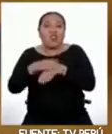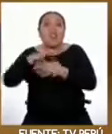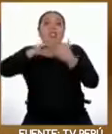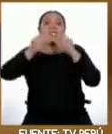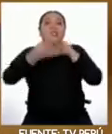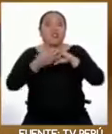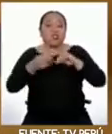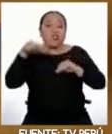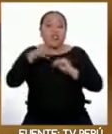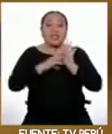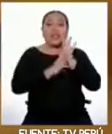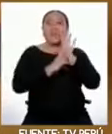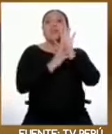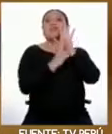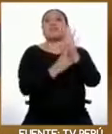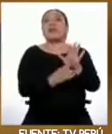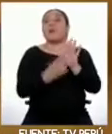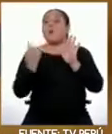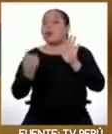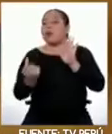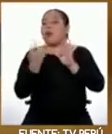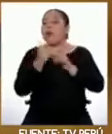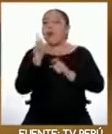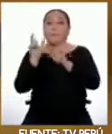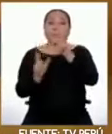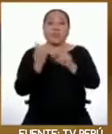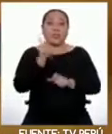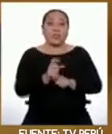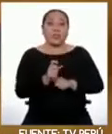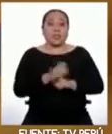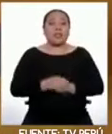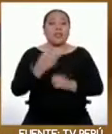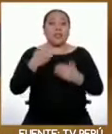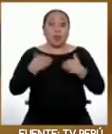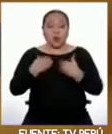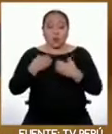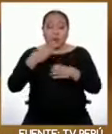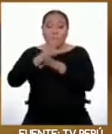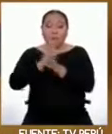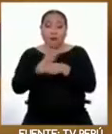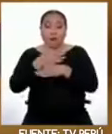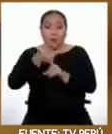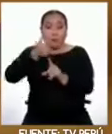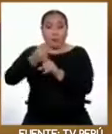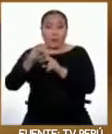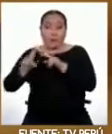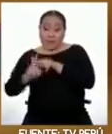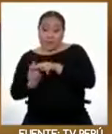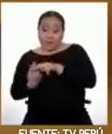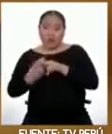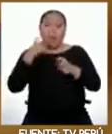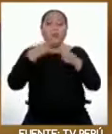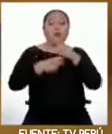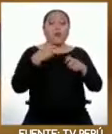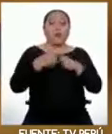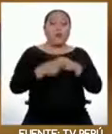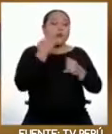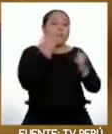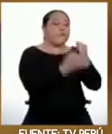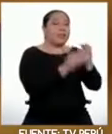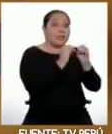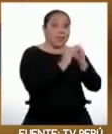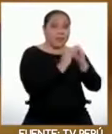será representada por los personajes. La historia contada tiene una estructura interna, inicio, nudo y